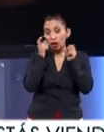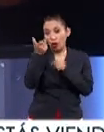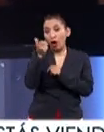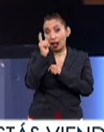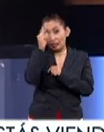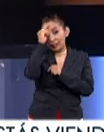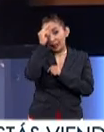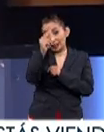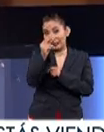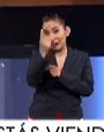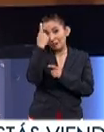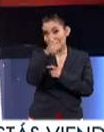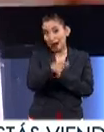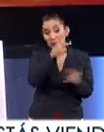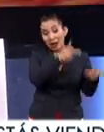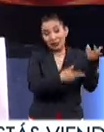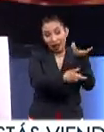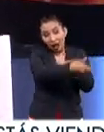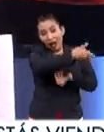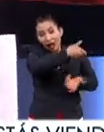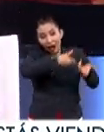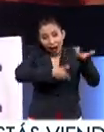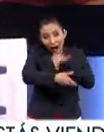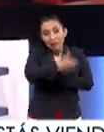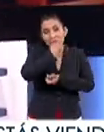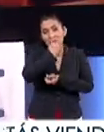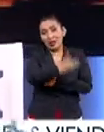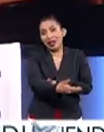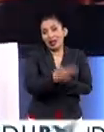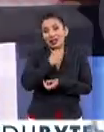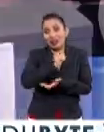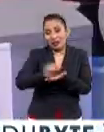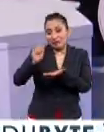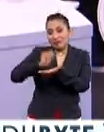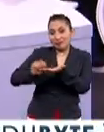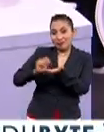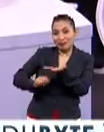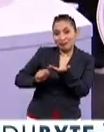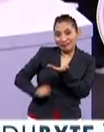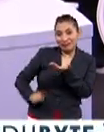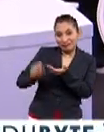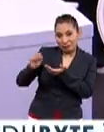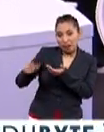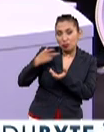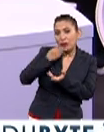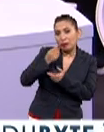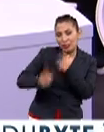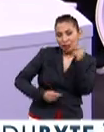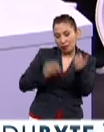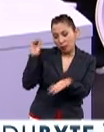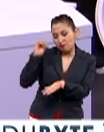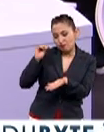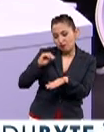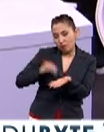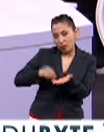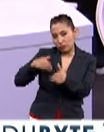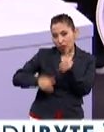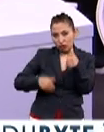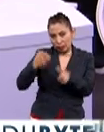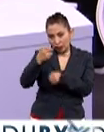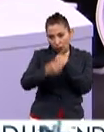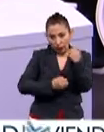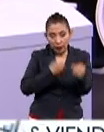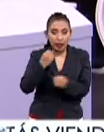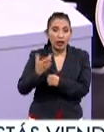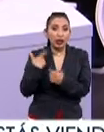la inteligencia para poder hablar con esa fluidez con la que escribe el dramaturgo esta